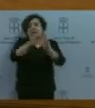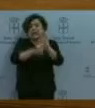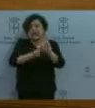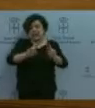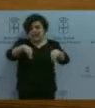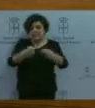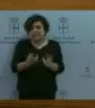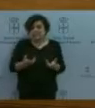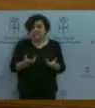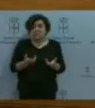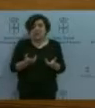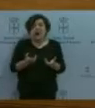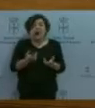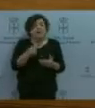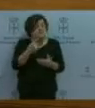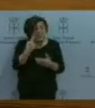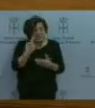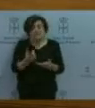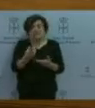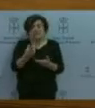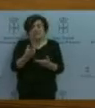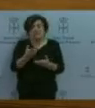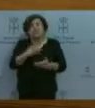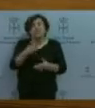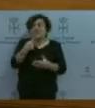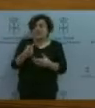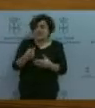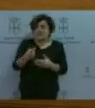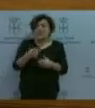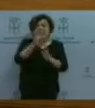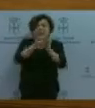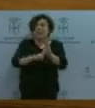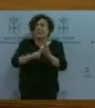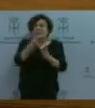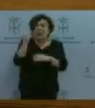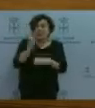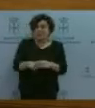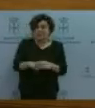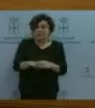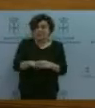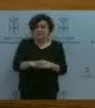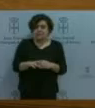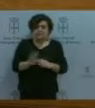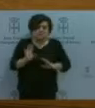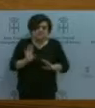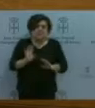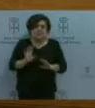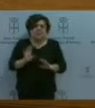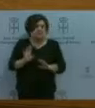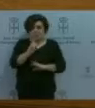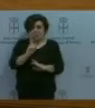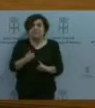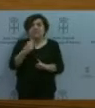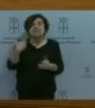pero clarifica algo. Es verdad que se venía haciendo y que había una práctica parlamentaria que era más o menos pacífica, pero que dejó de serlo en